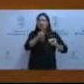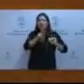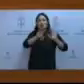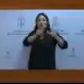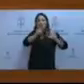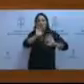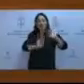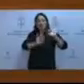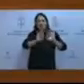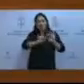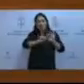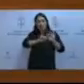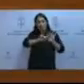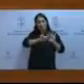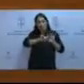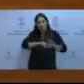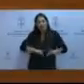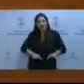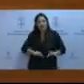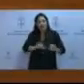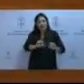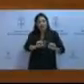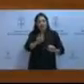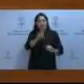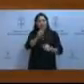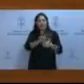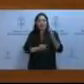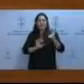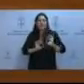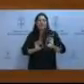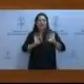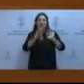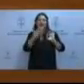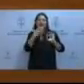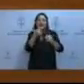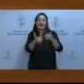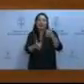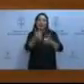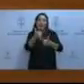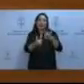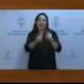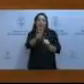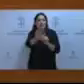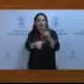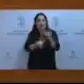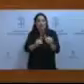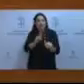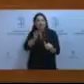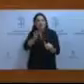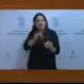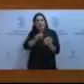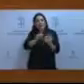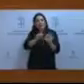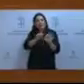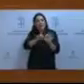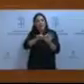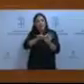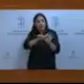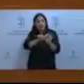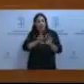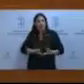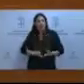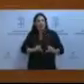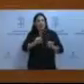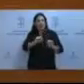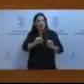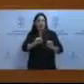de las plazas forzosas y en aquellas especialidades en las que se habían convocado oposiciones y habían reservado un cupo de reserva